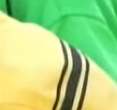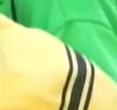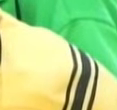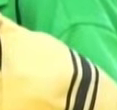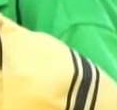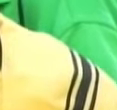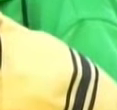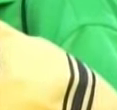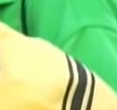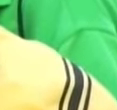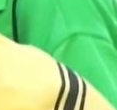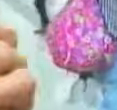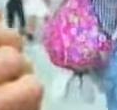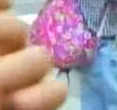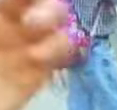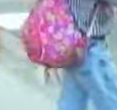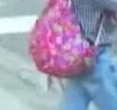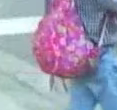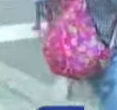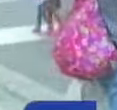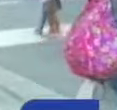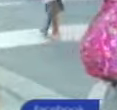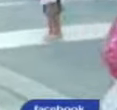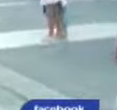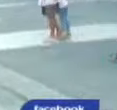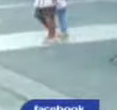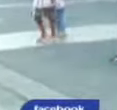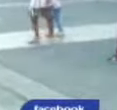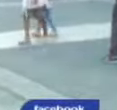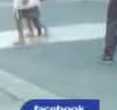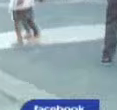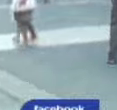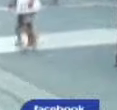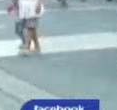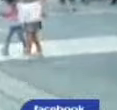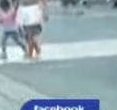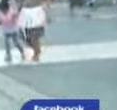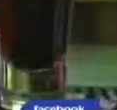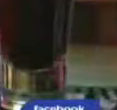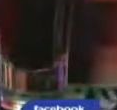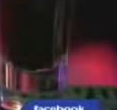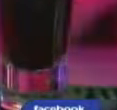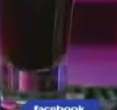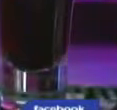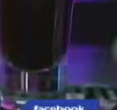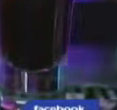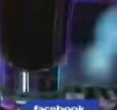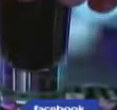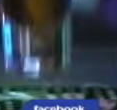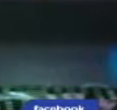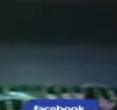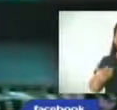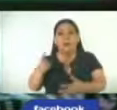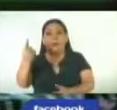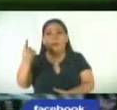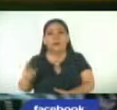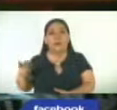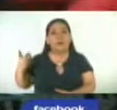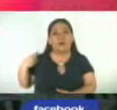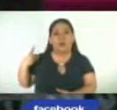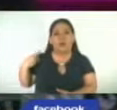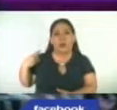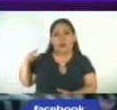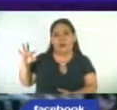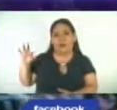sector público ha visto un incremento de atenciones por adicción en lo que va del 2024, según detalló el director de FOSALUD,